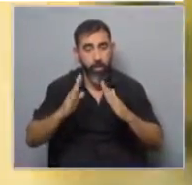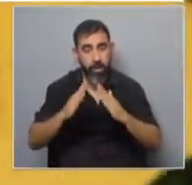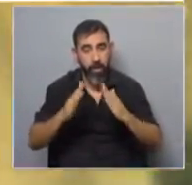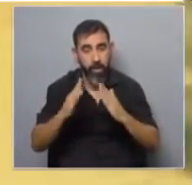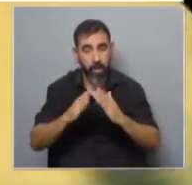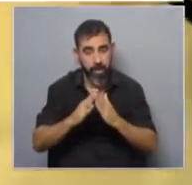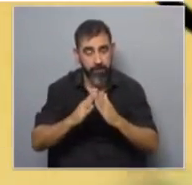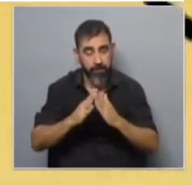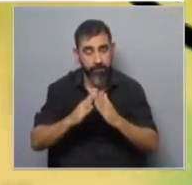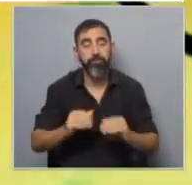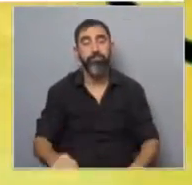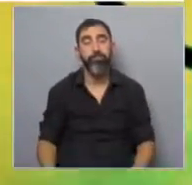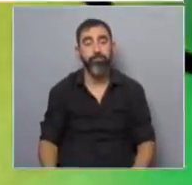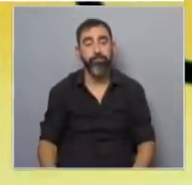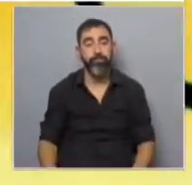doméstico,